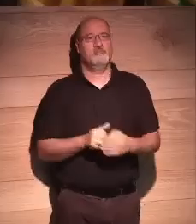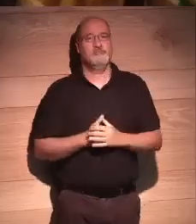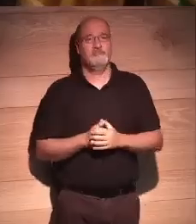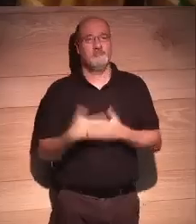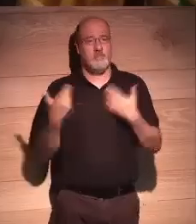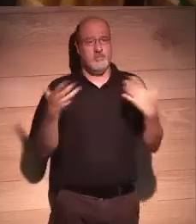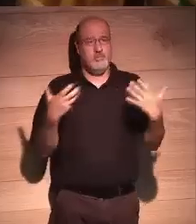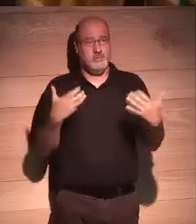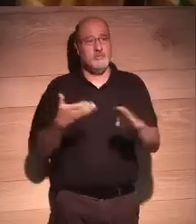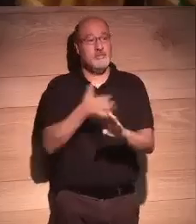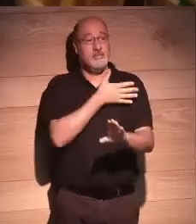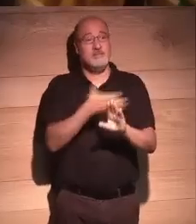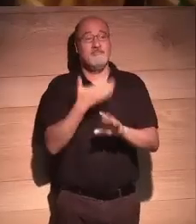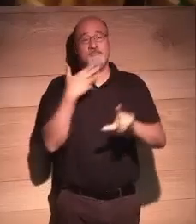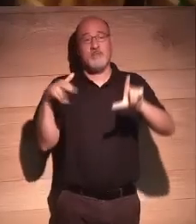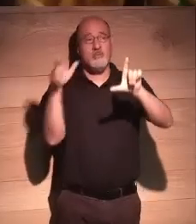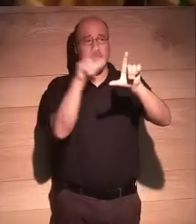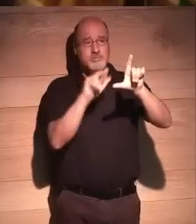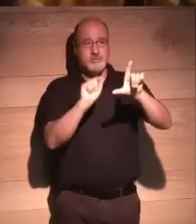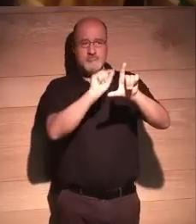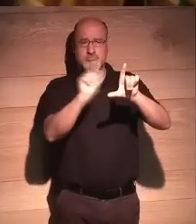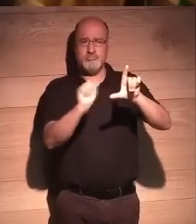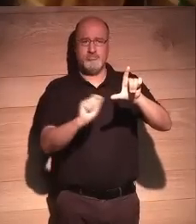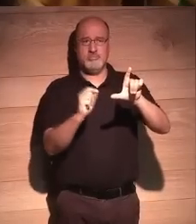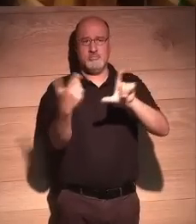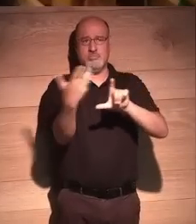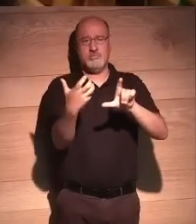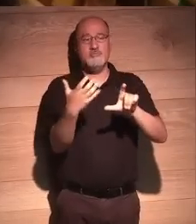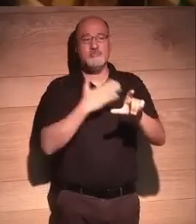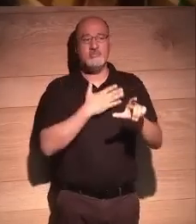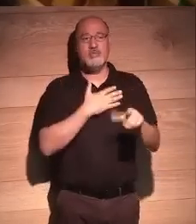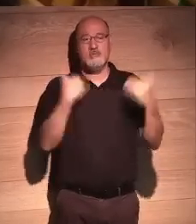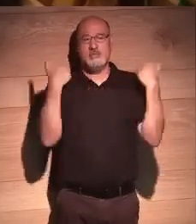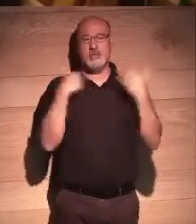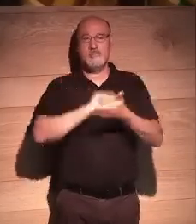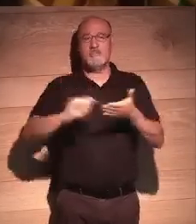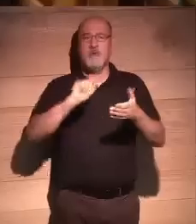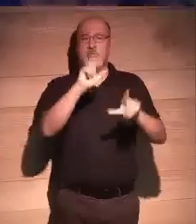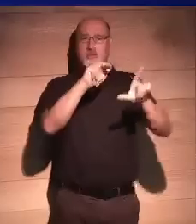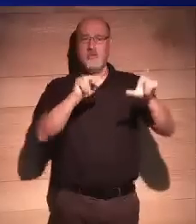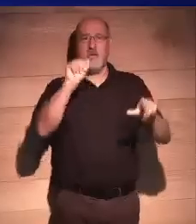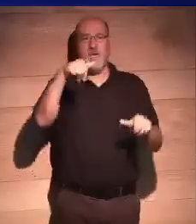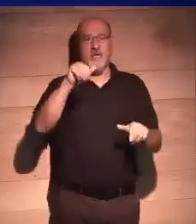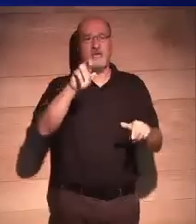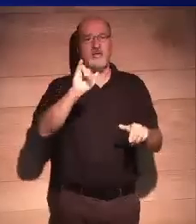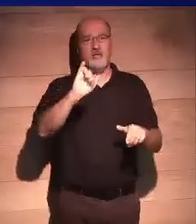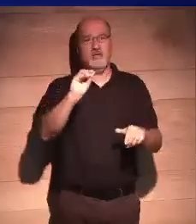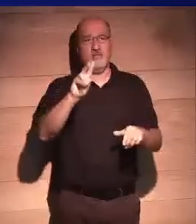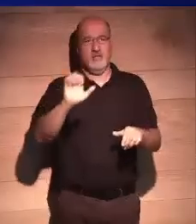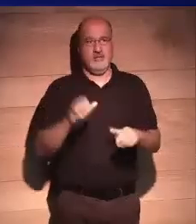momentos. Aquí veréis esas grandes ilustraciones de Enrique. Estoy muy contenta porque